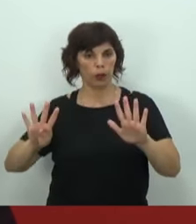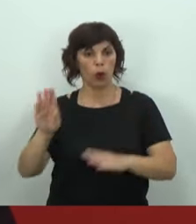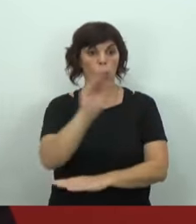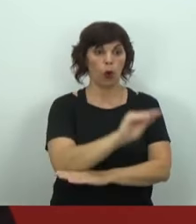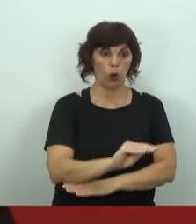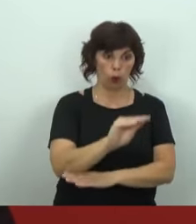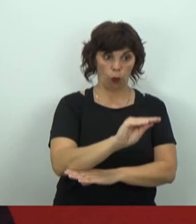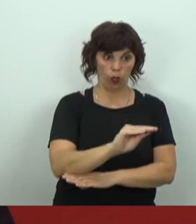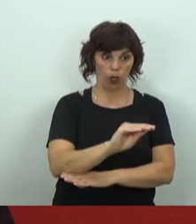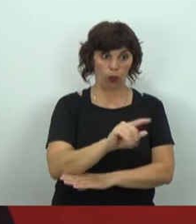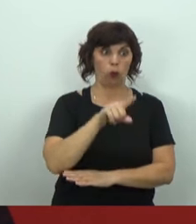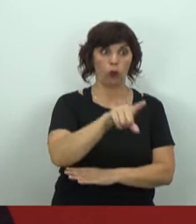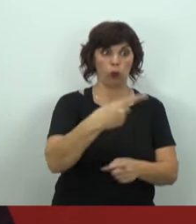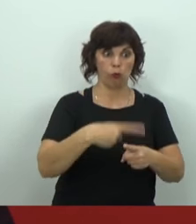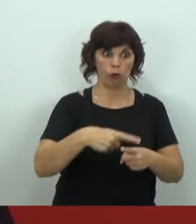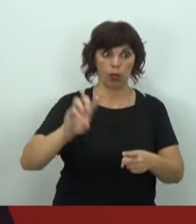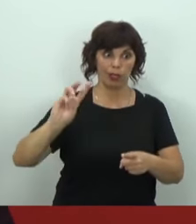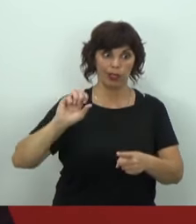la persona de Jesucristo.